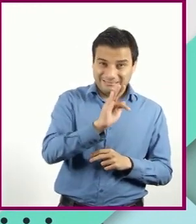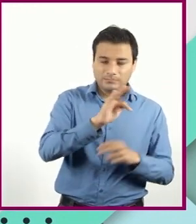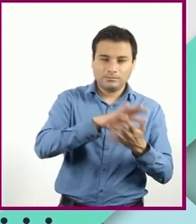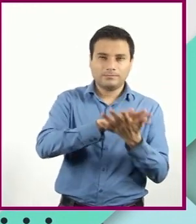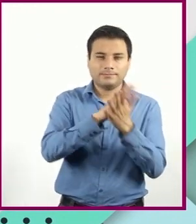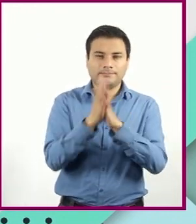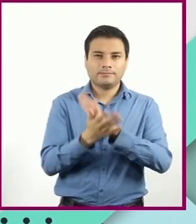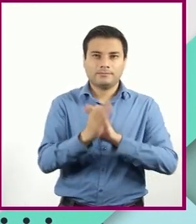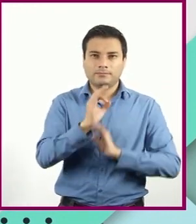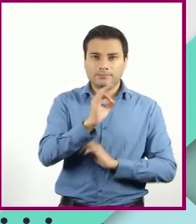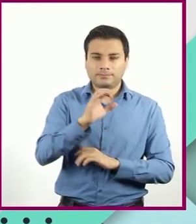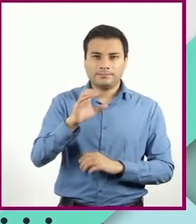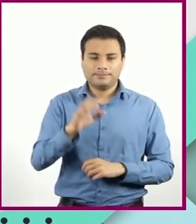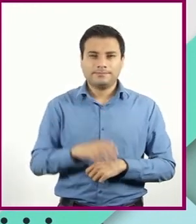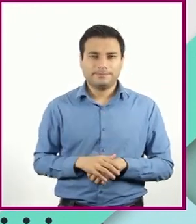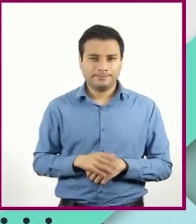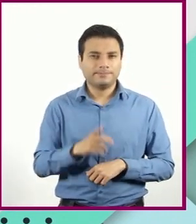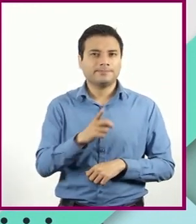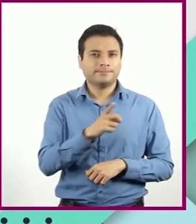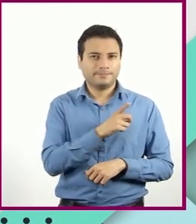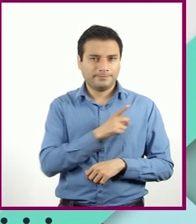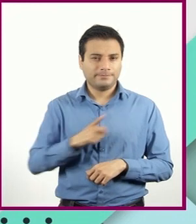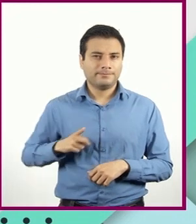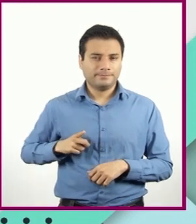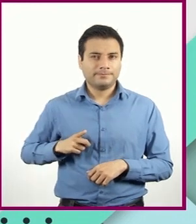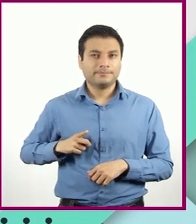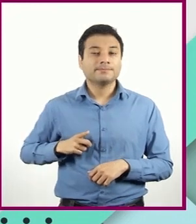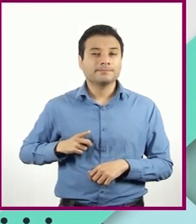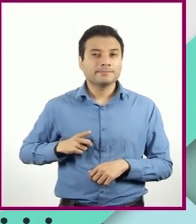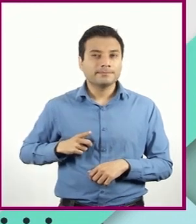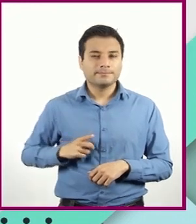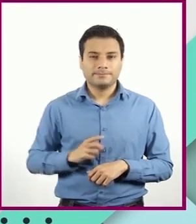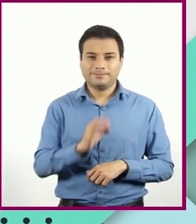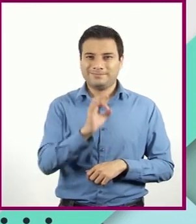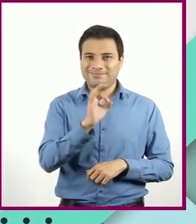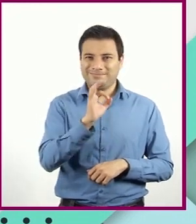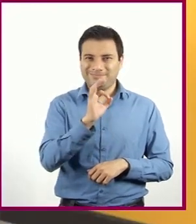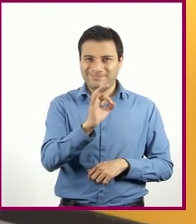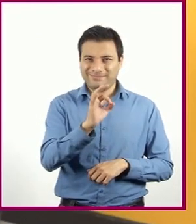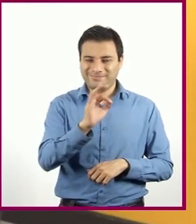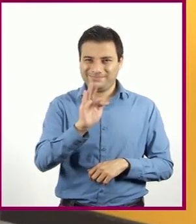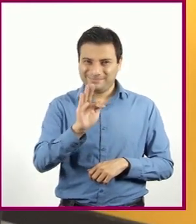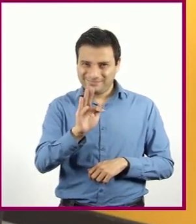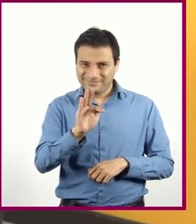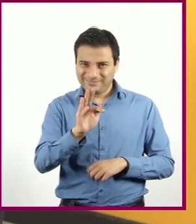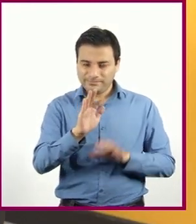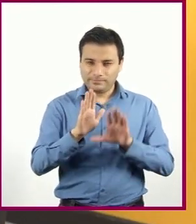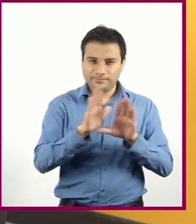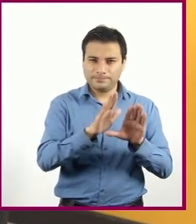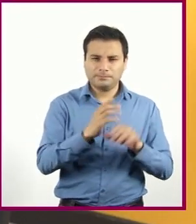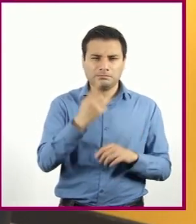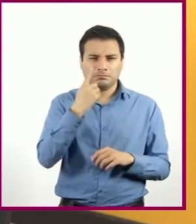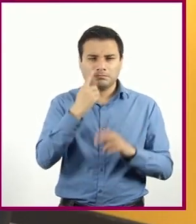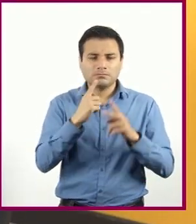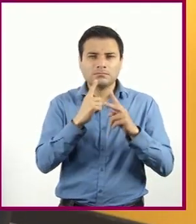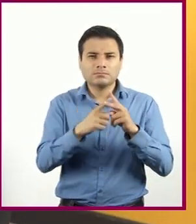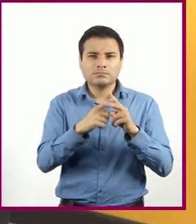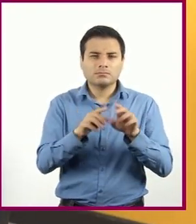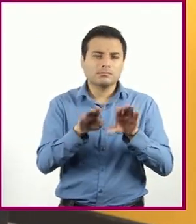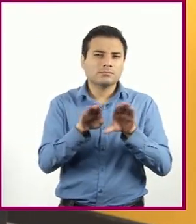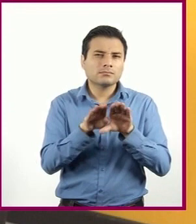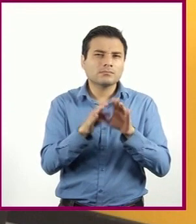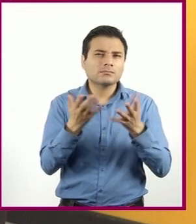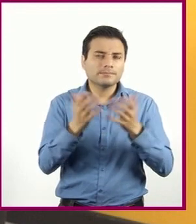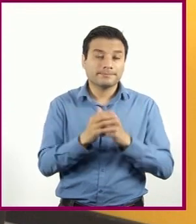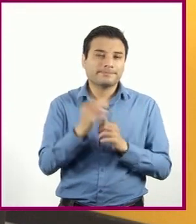centígrados. Solo debe dejar sola a la variable grados Fahrenheit. Para resolver esta situación,